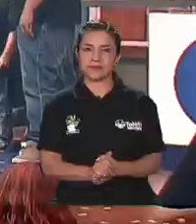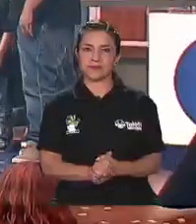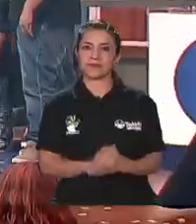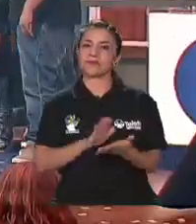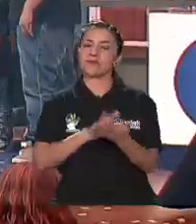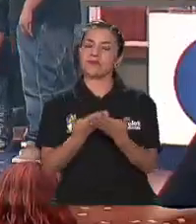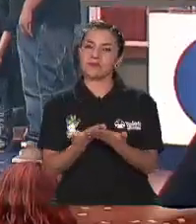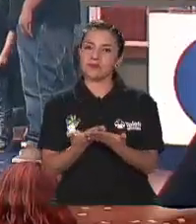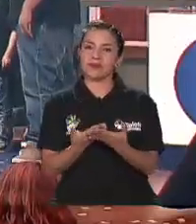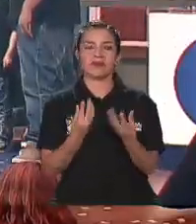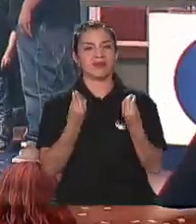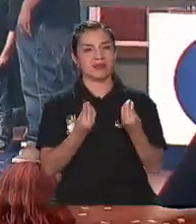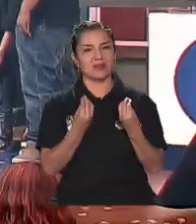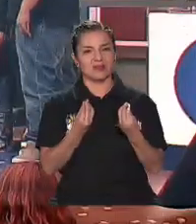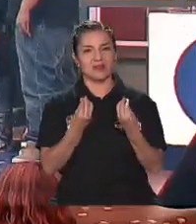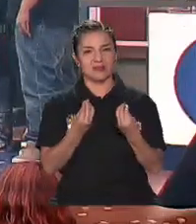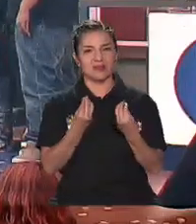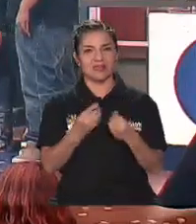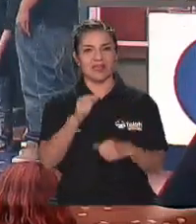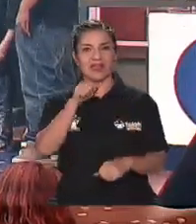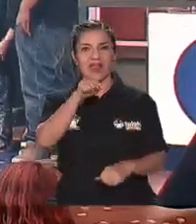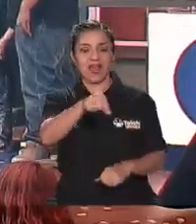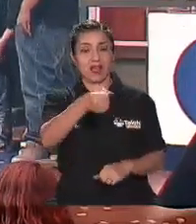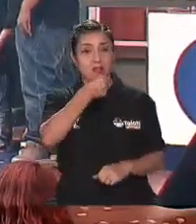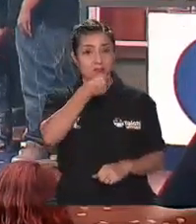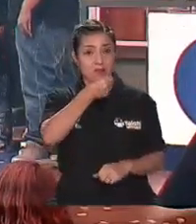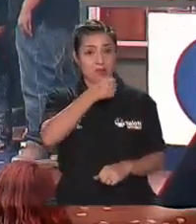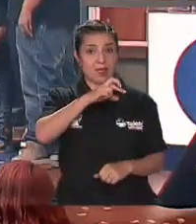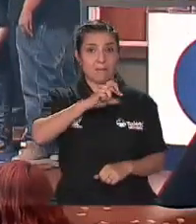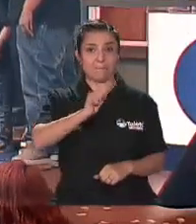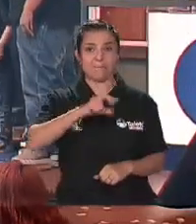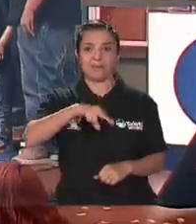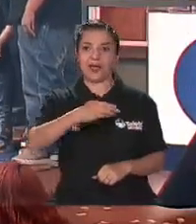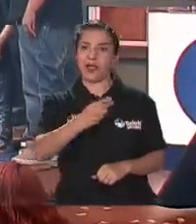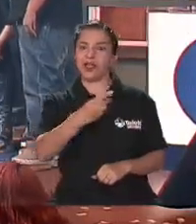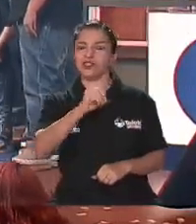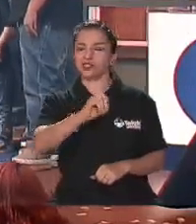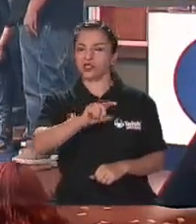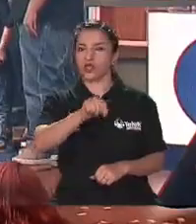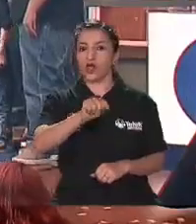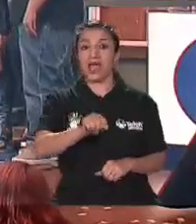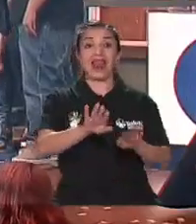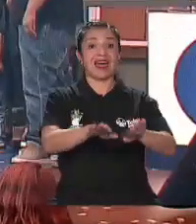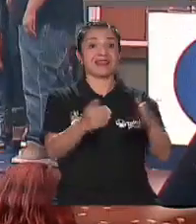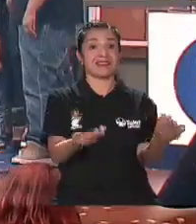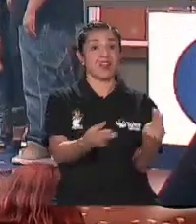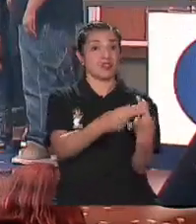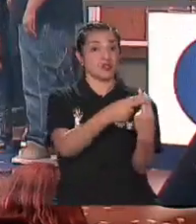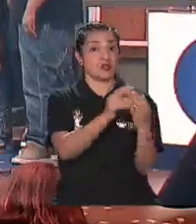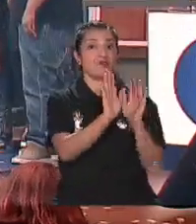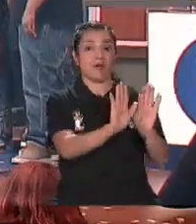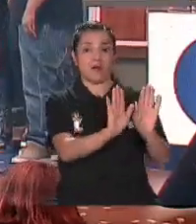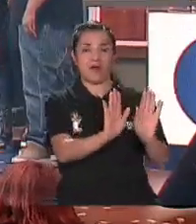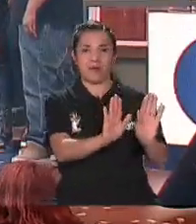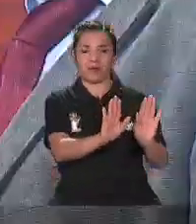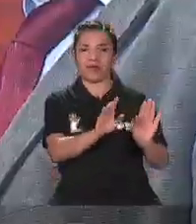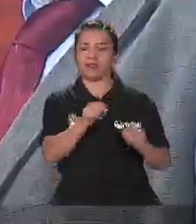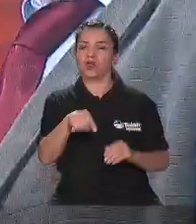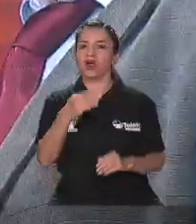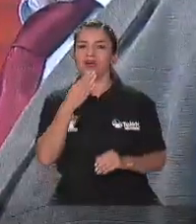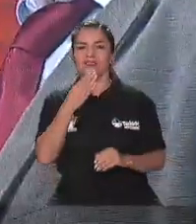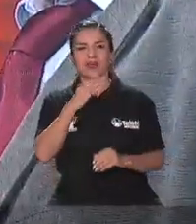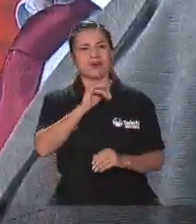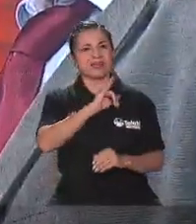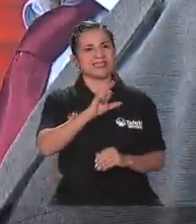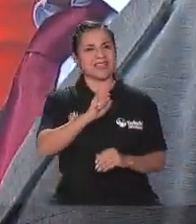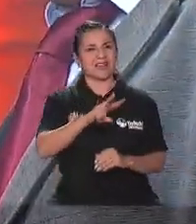¿Cómo está? Mire, que tengo a Pancho Saavedra ahí esperando el asadotón. ¿Está Jorge Zabaleta también?